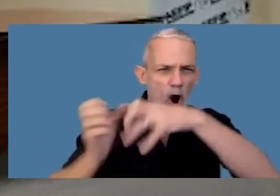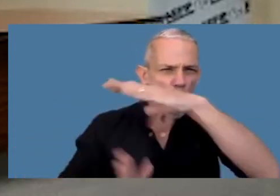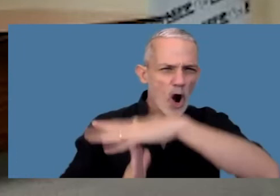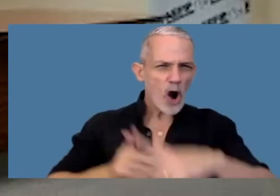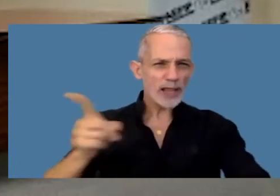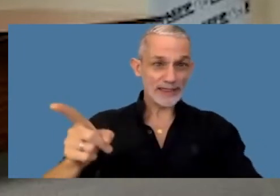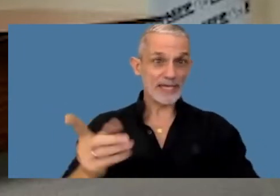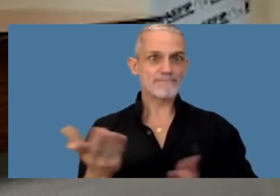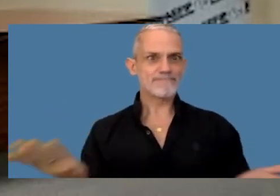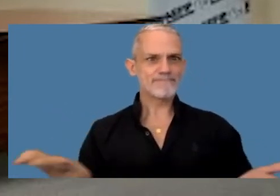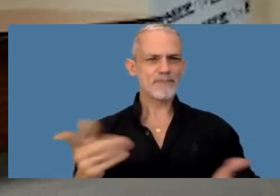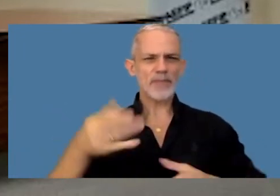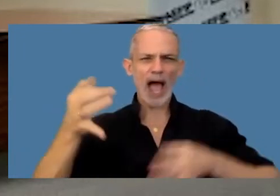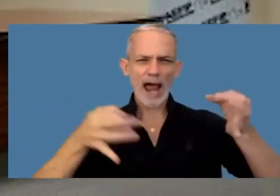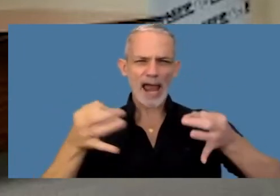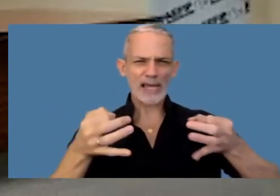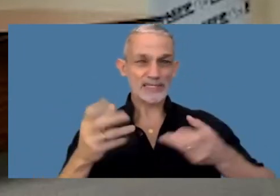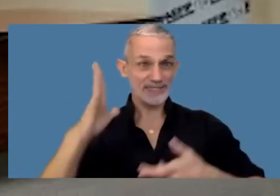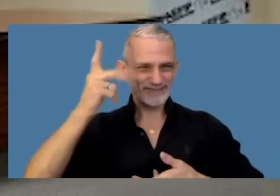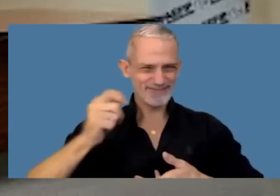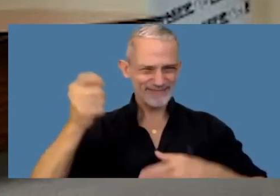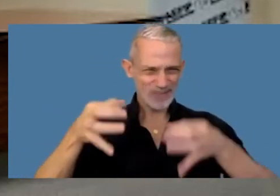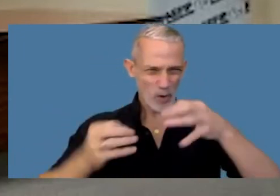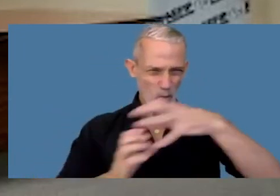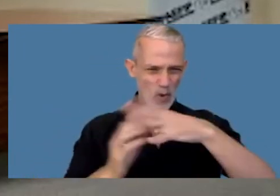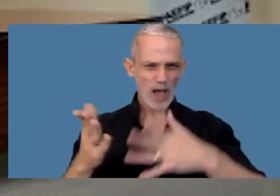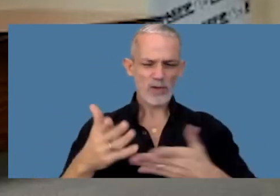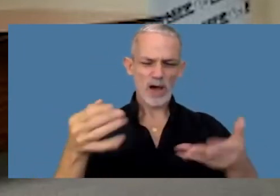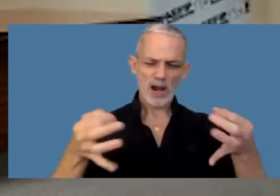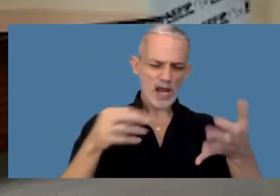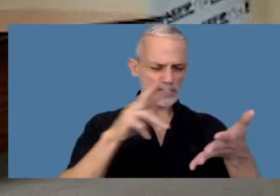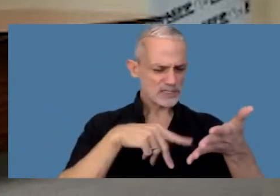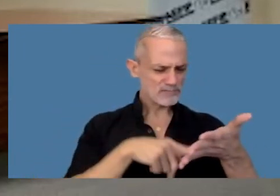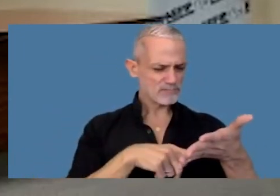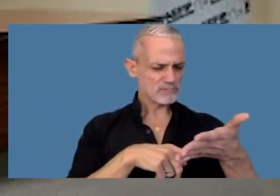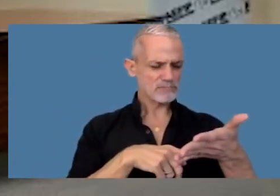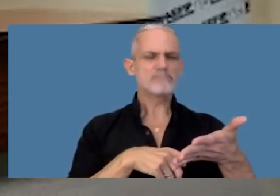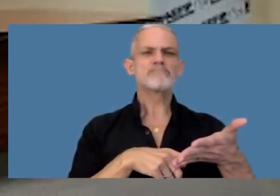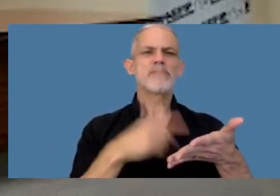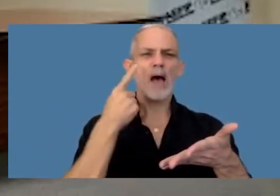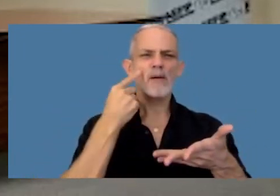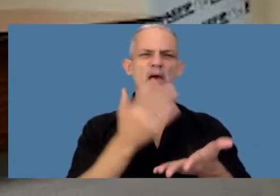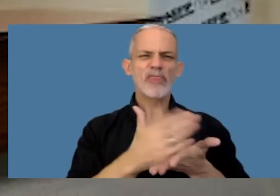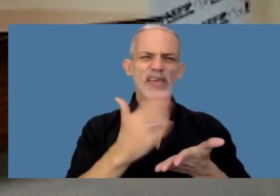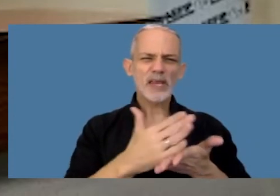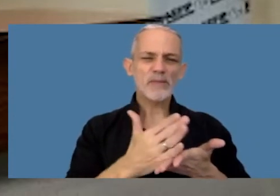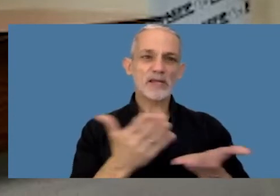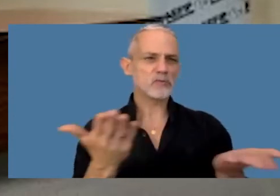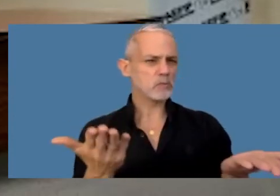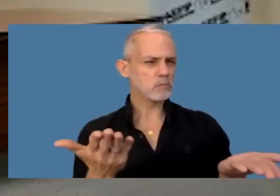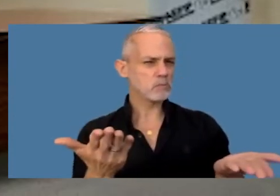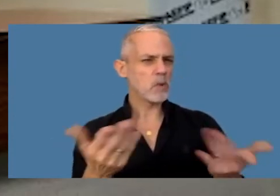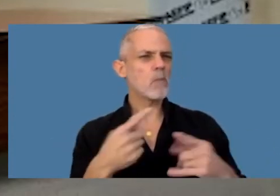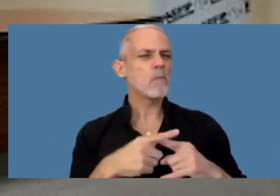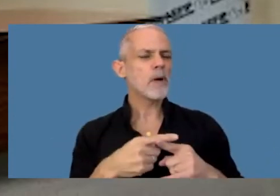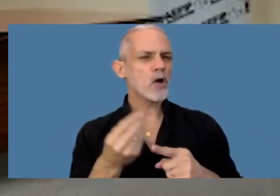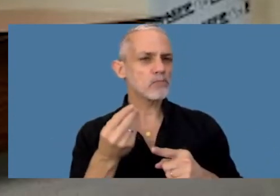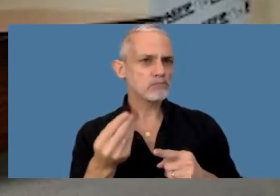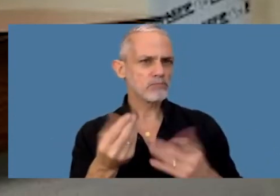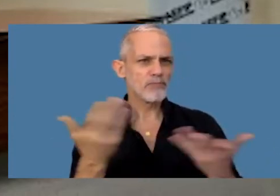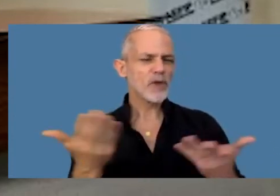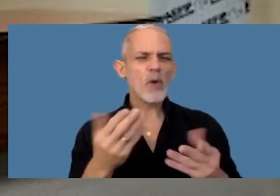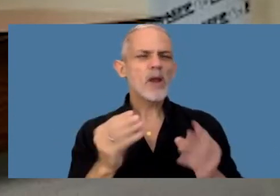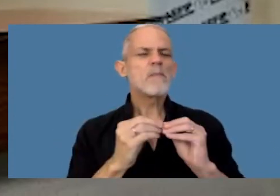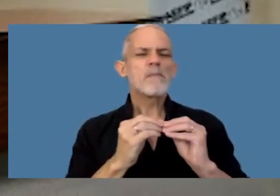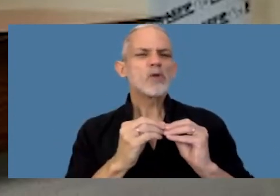hace este análisis que acabo de hacer, porque si uno ve trato discriminatorio en razón de, ¿y cuál sería la